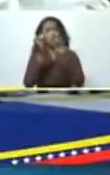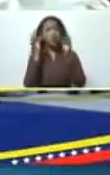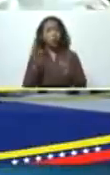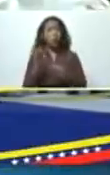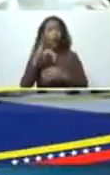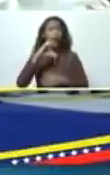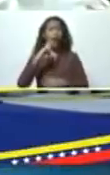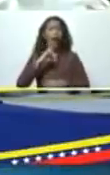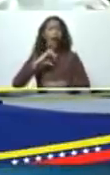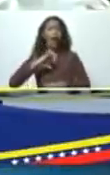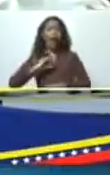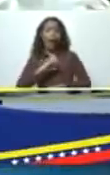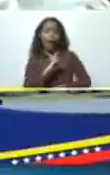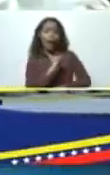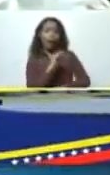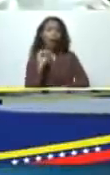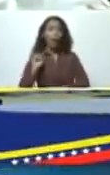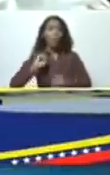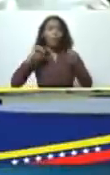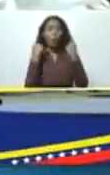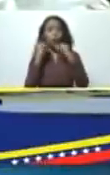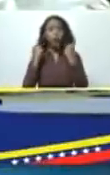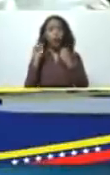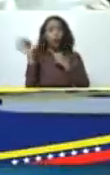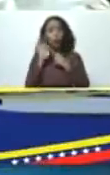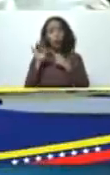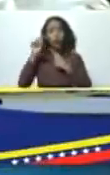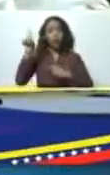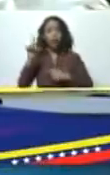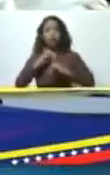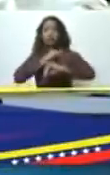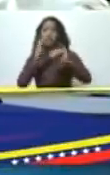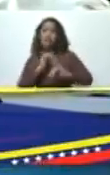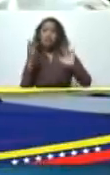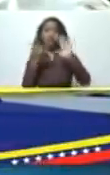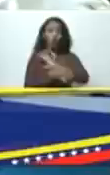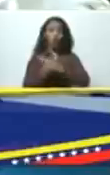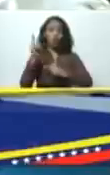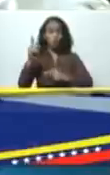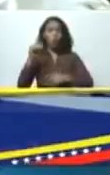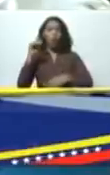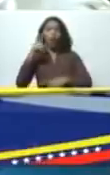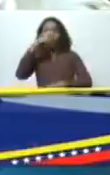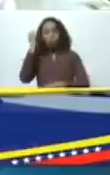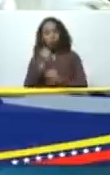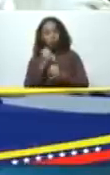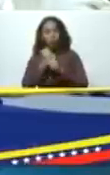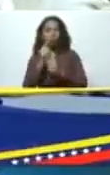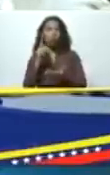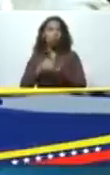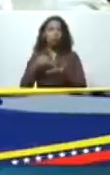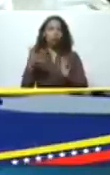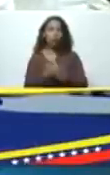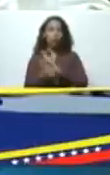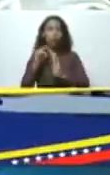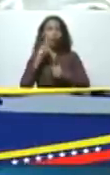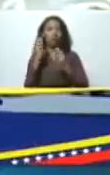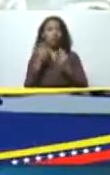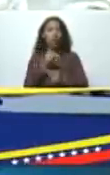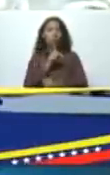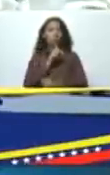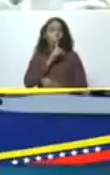Cali, Medellín, Bogotá. Elige la ciudad, serás feliz. Llegabas a pasar roncha. Y muchos se han quedado